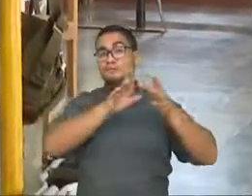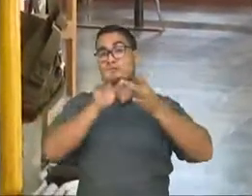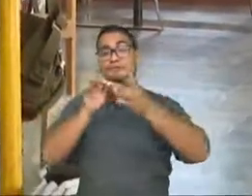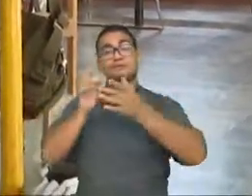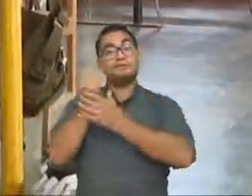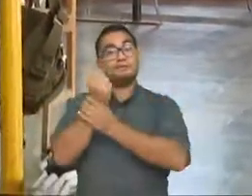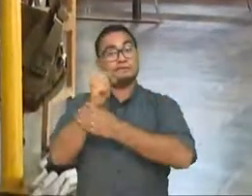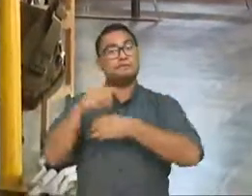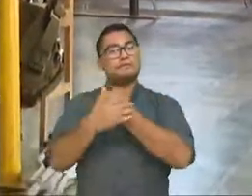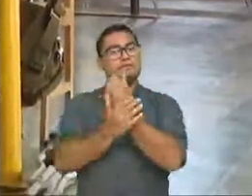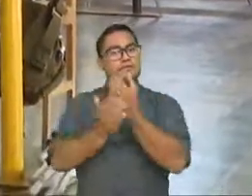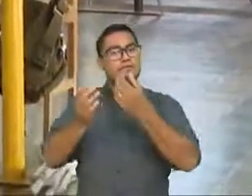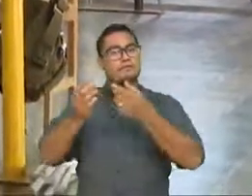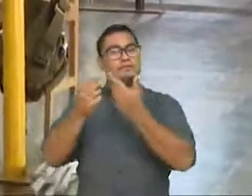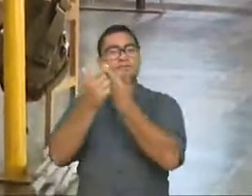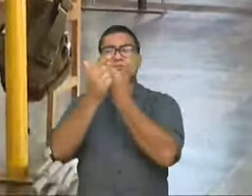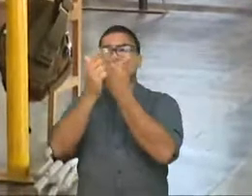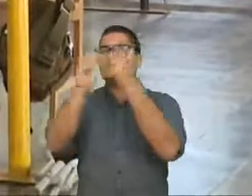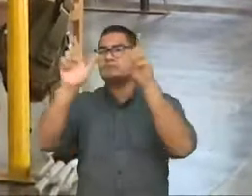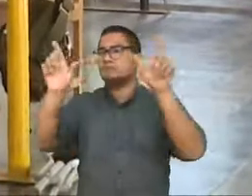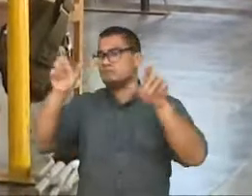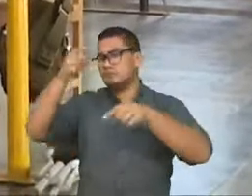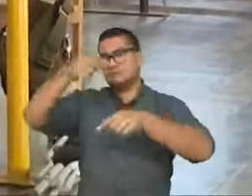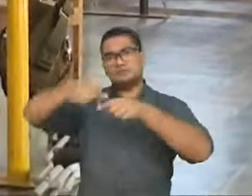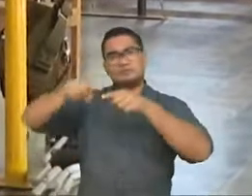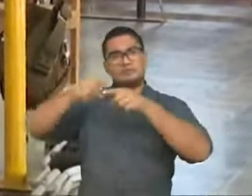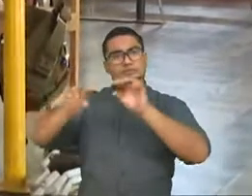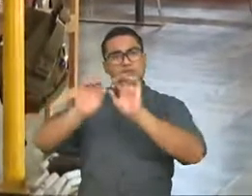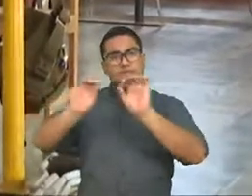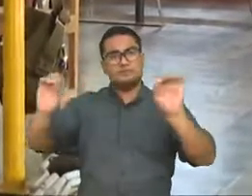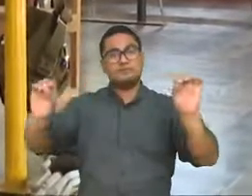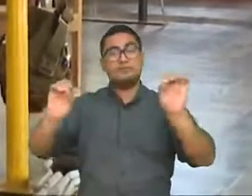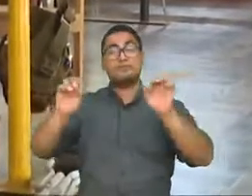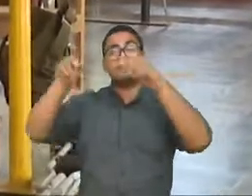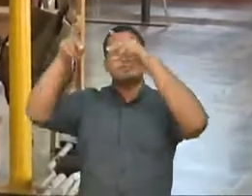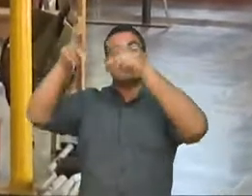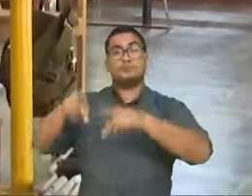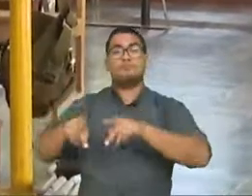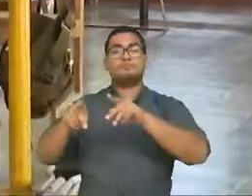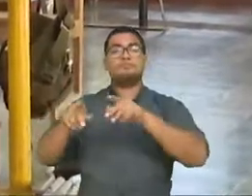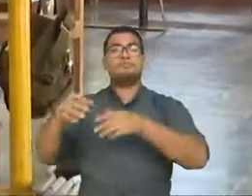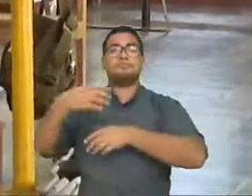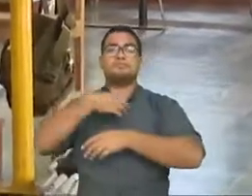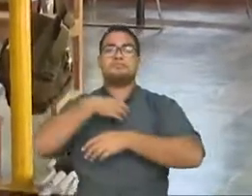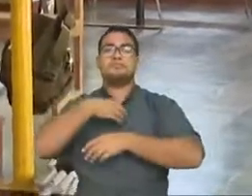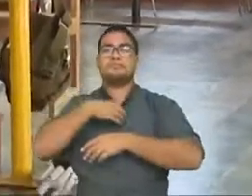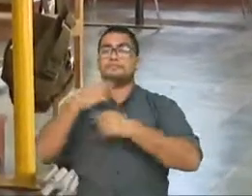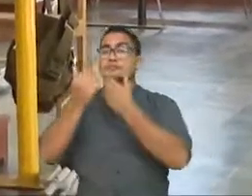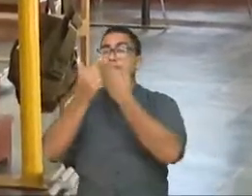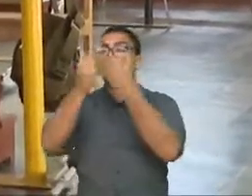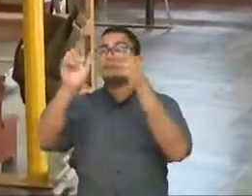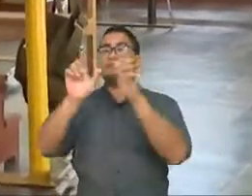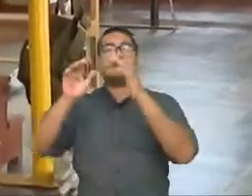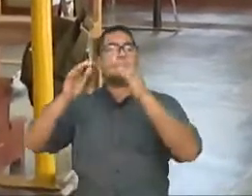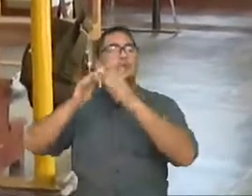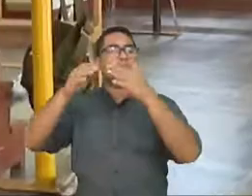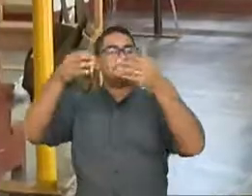la rehabilitación sea gratuita y que el paciente se independice totalmente cuando llegue a su hogar.